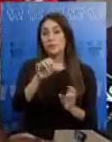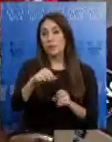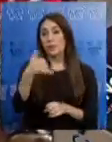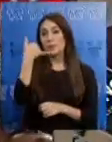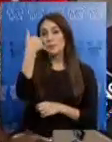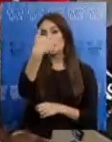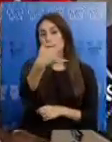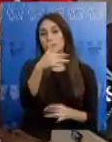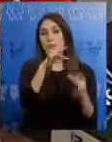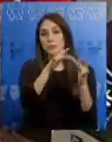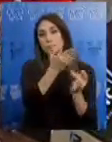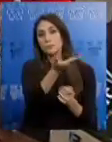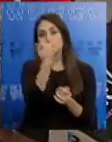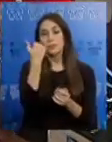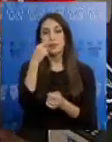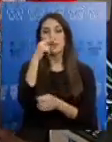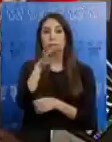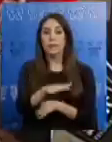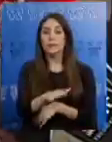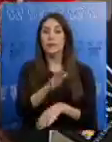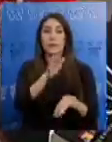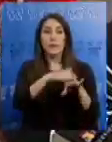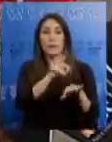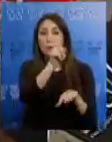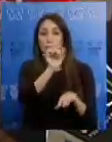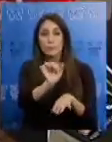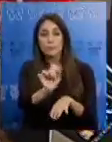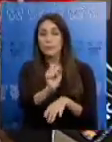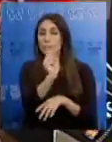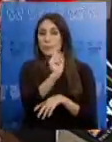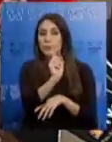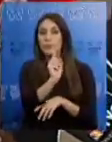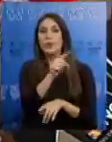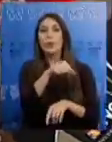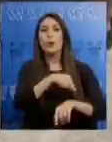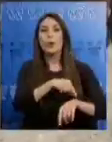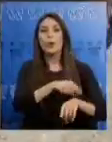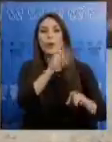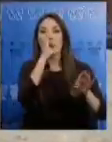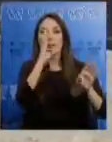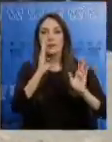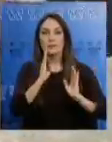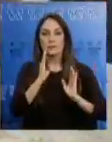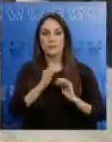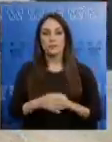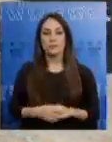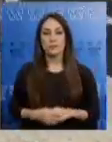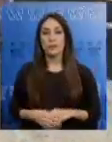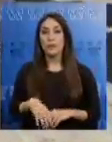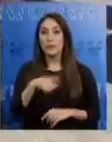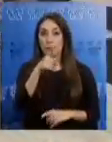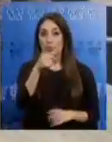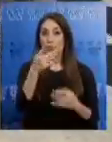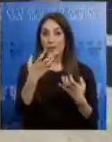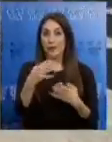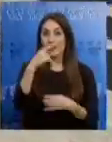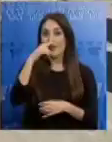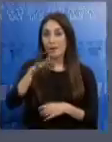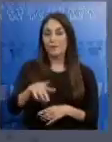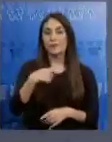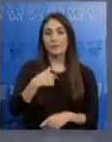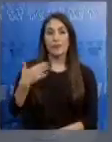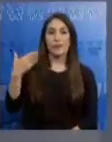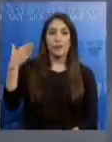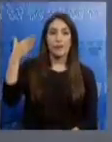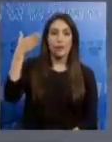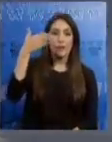llamar por teléfono o que les digan, vea, no pite y usted a qué horas me atiende. Mientras tanto, quienes necesitan gas deben acudir a las distribuidoras